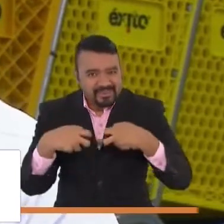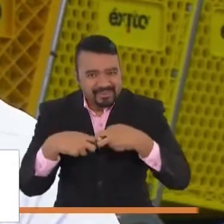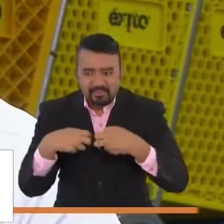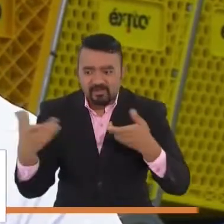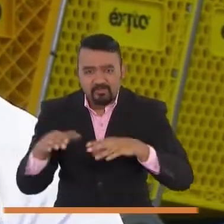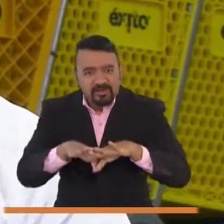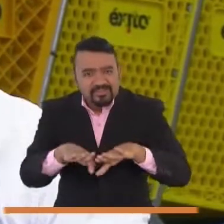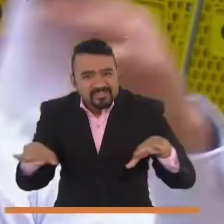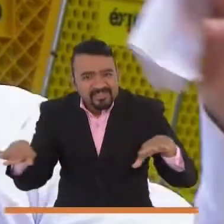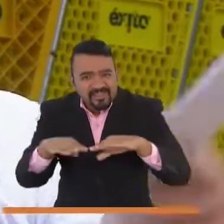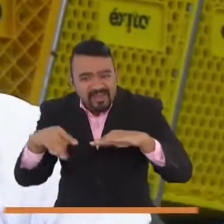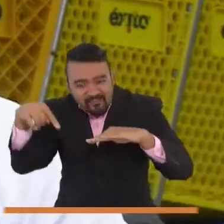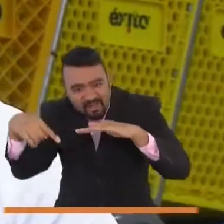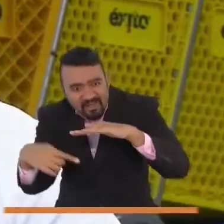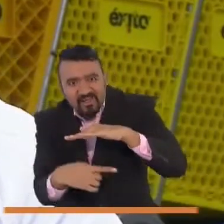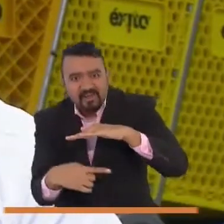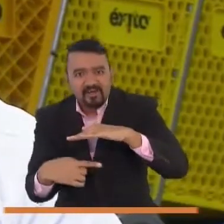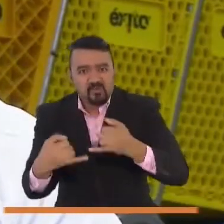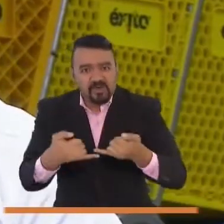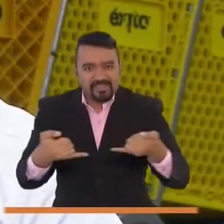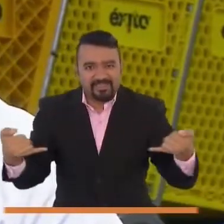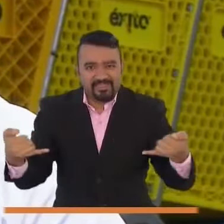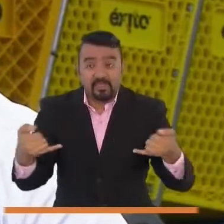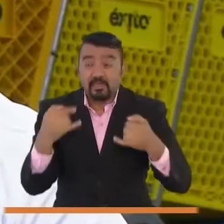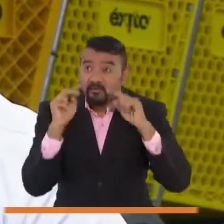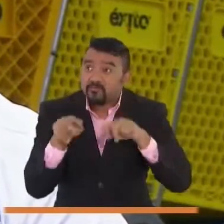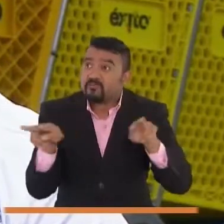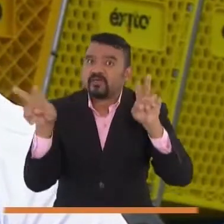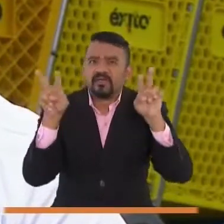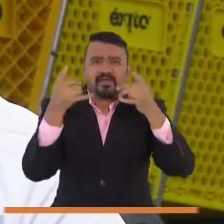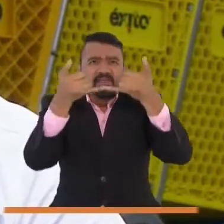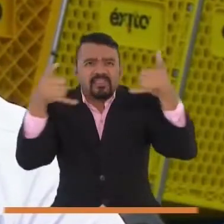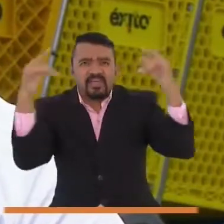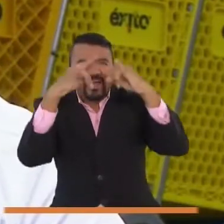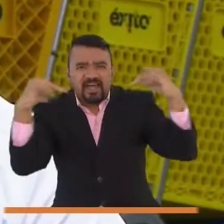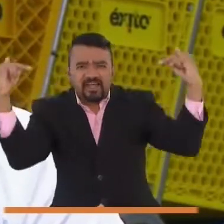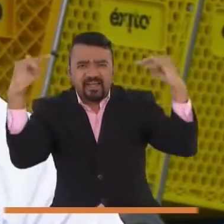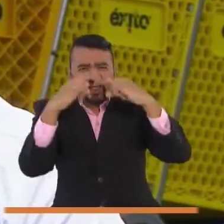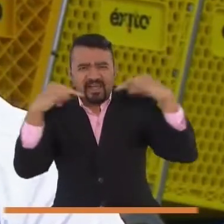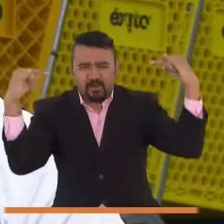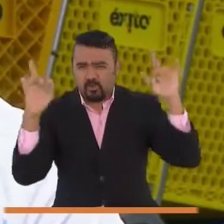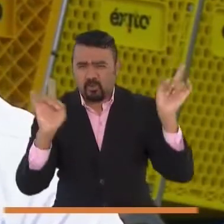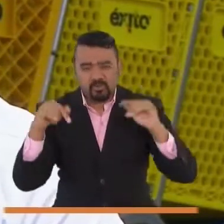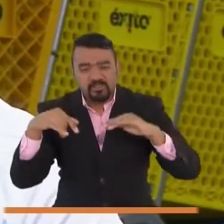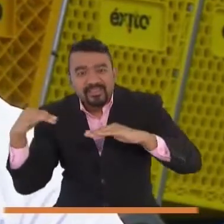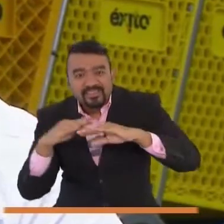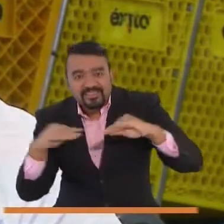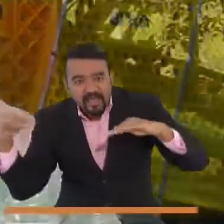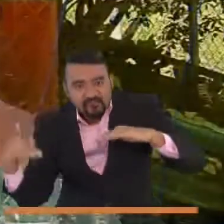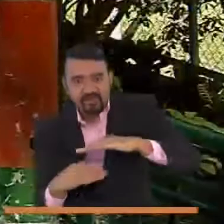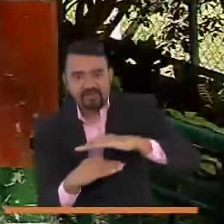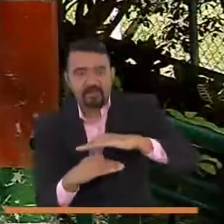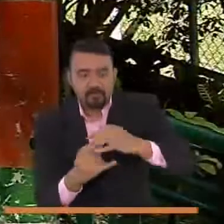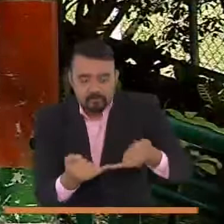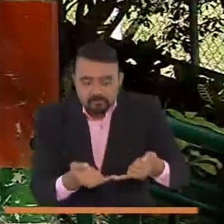redes subterráneas para mejorar pues como el tema paisajístico y visual. Como decía nuestro alcalde, un tema de iluminación LED, es una zona que